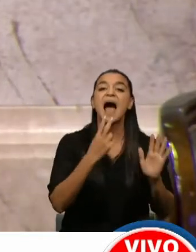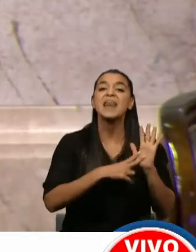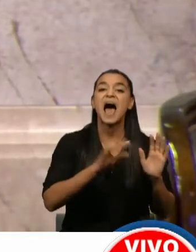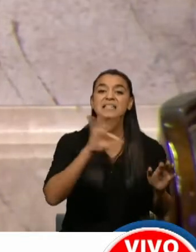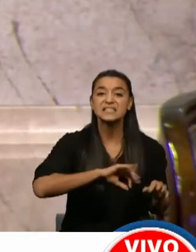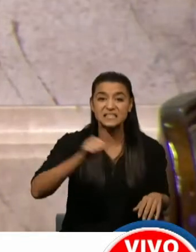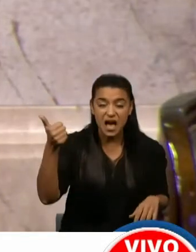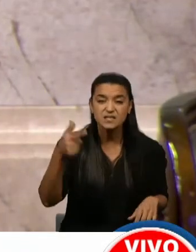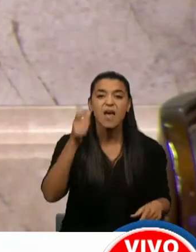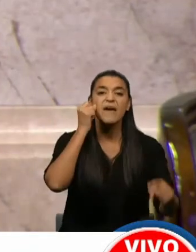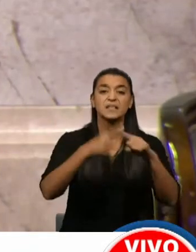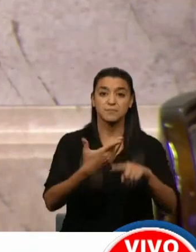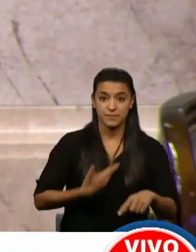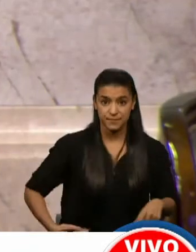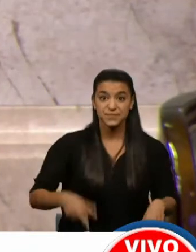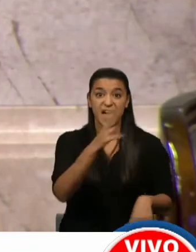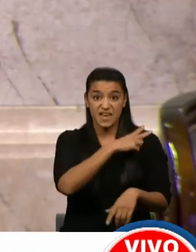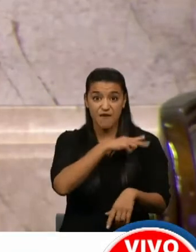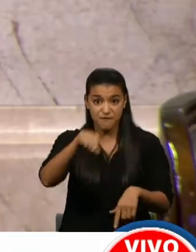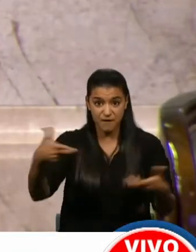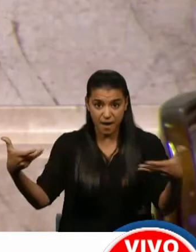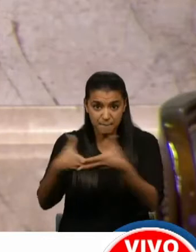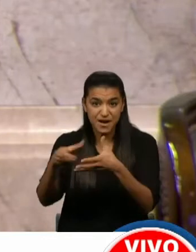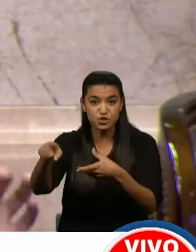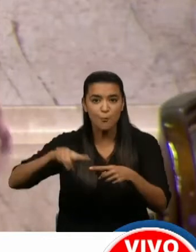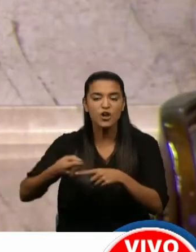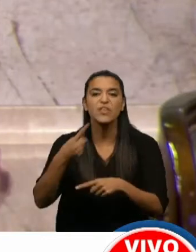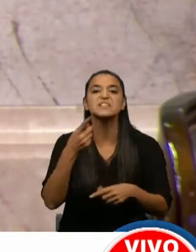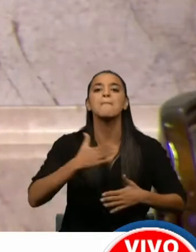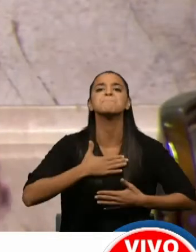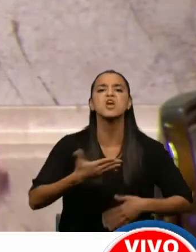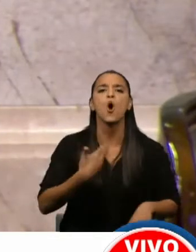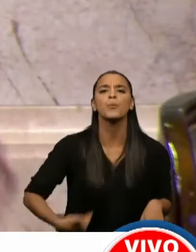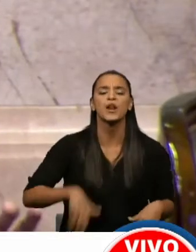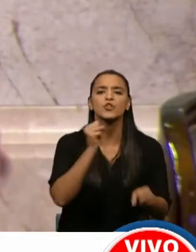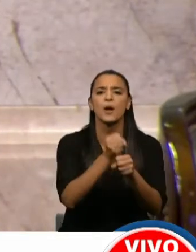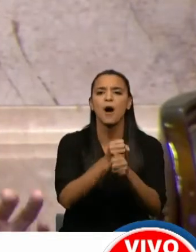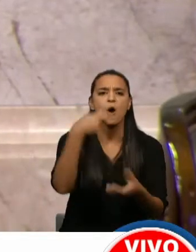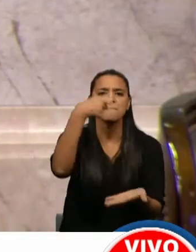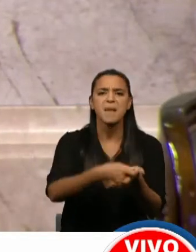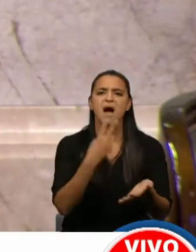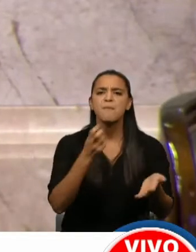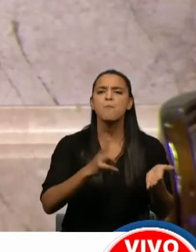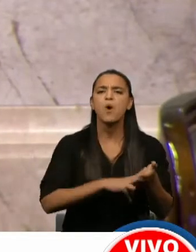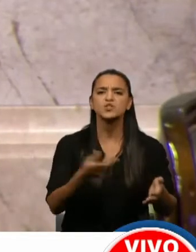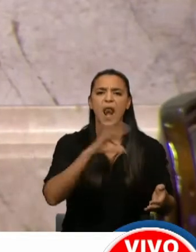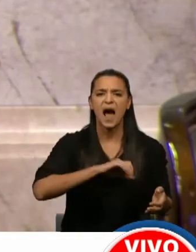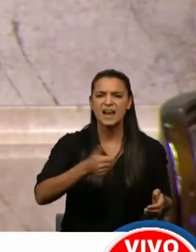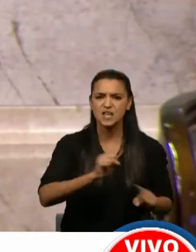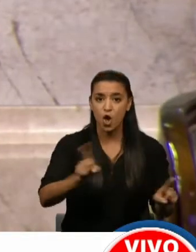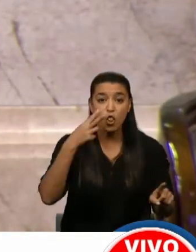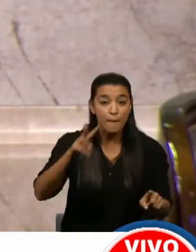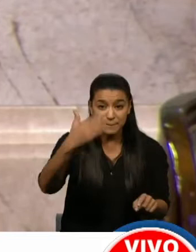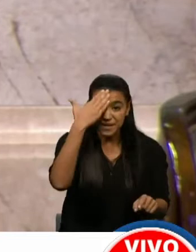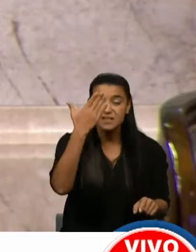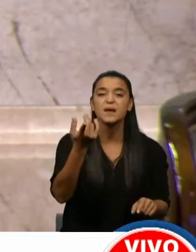El expresidente decía, el jefe actual de su espacio político decía, en mi gobierno los trabajadores no van a pagar impuestos a las ganancias.